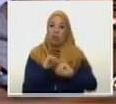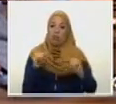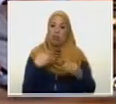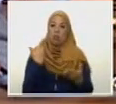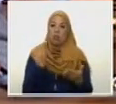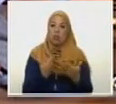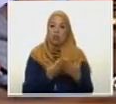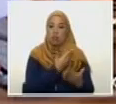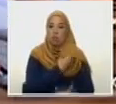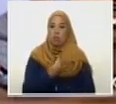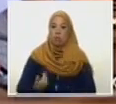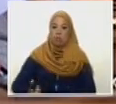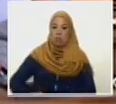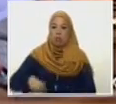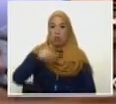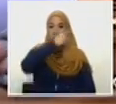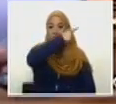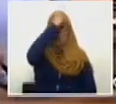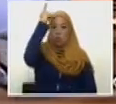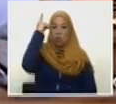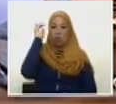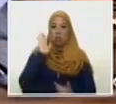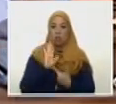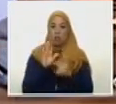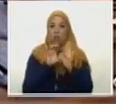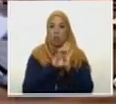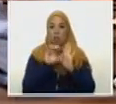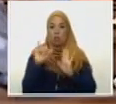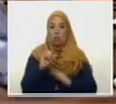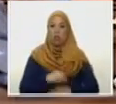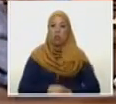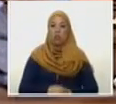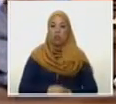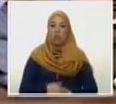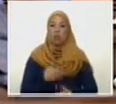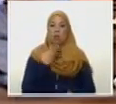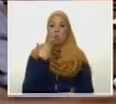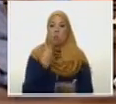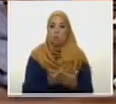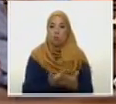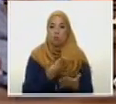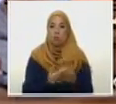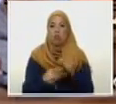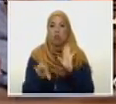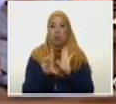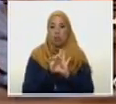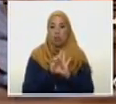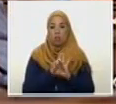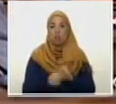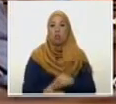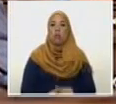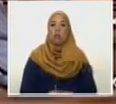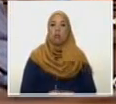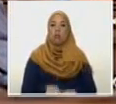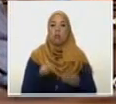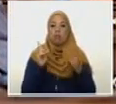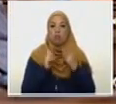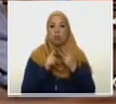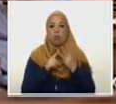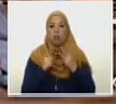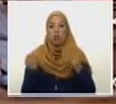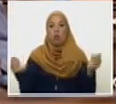al presidente de la Asamblea Nacional Constituyente de dichos proyectos de ley. En el tercer punto, el proyecto de